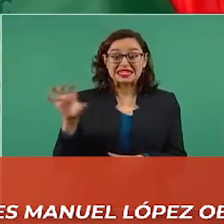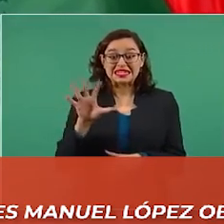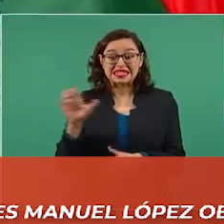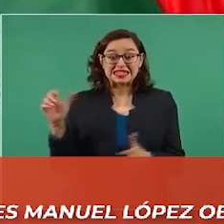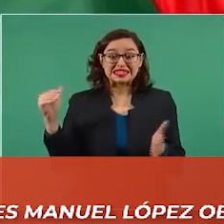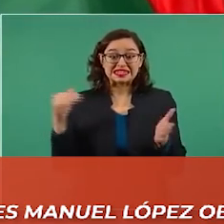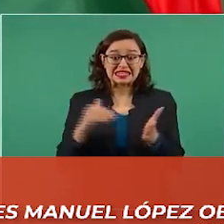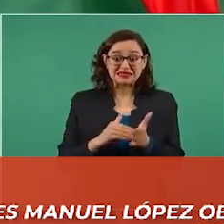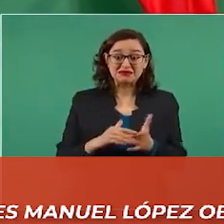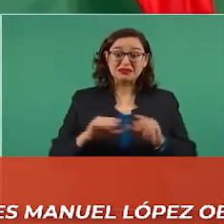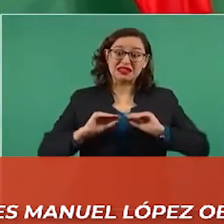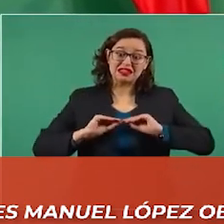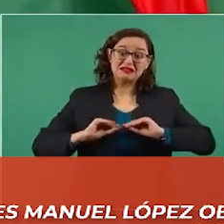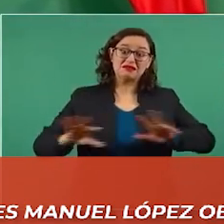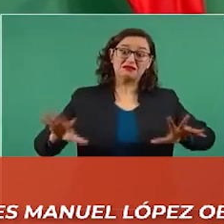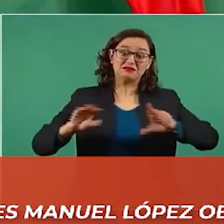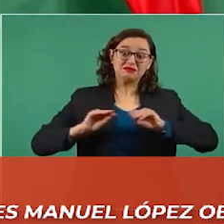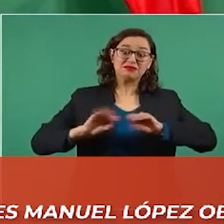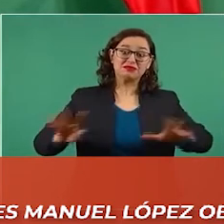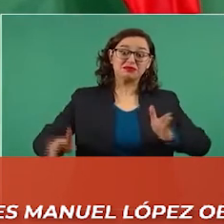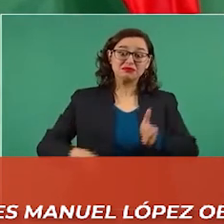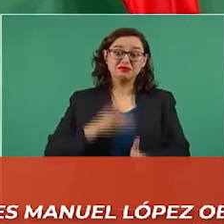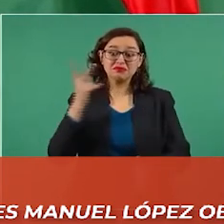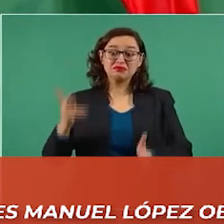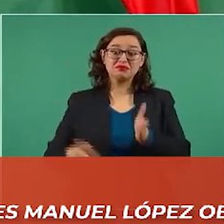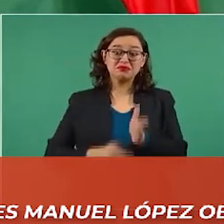500,000 reproducciones.